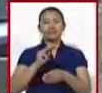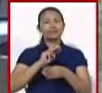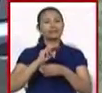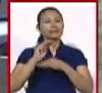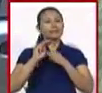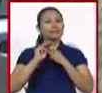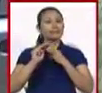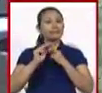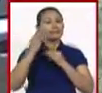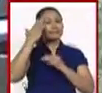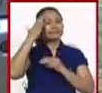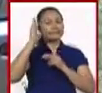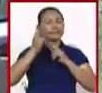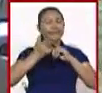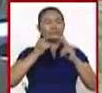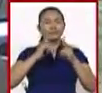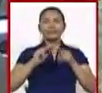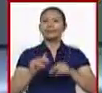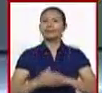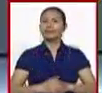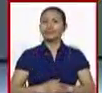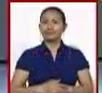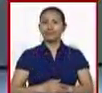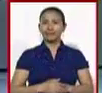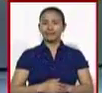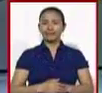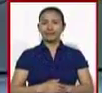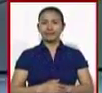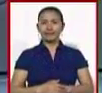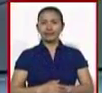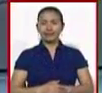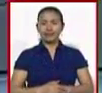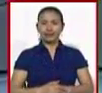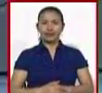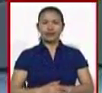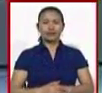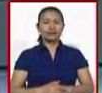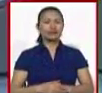pero no recuerdo qué número de línea era, entonces... Ha sido